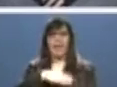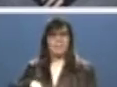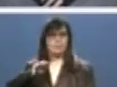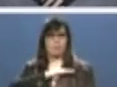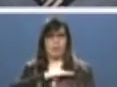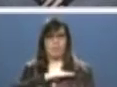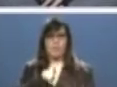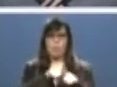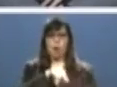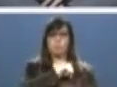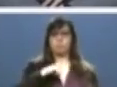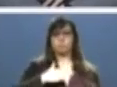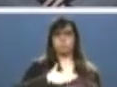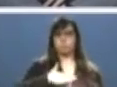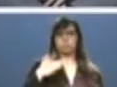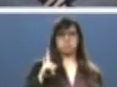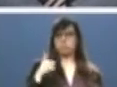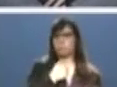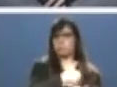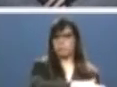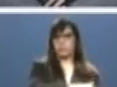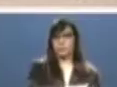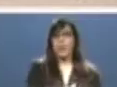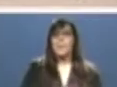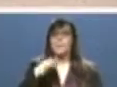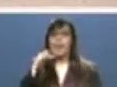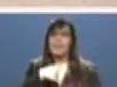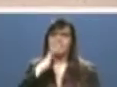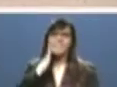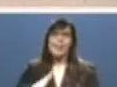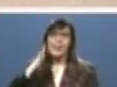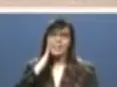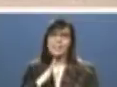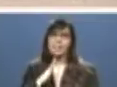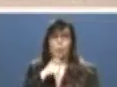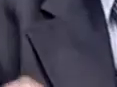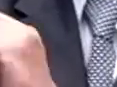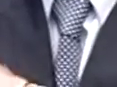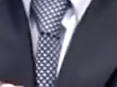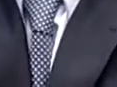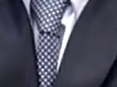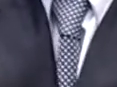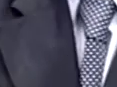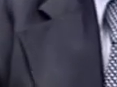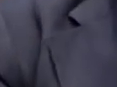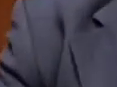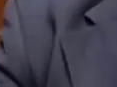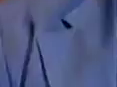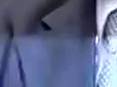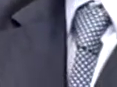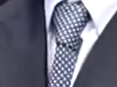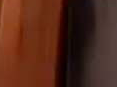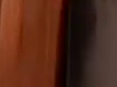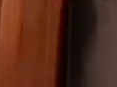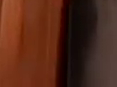del particularismo y cuando ampara con efusión y cariño a cada uno de sus municipios. Y no podía faltar el presidente